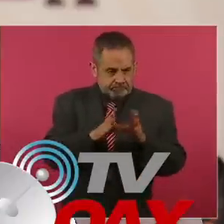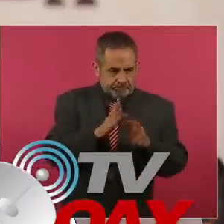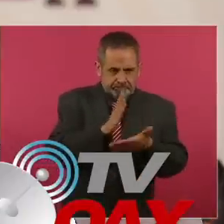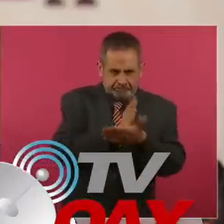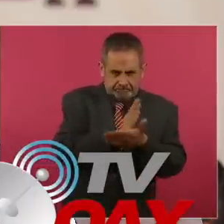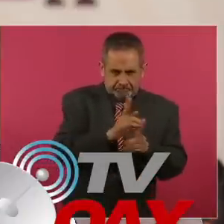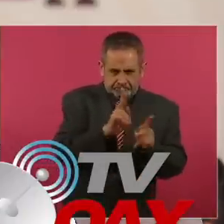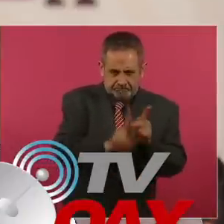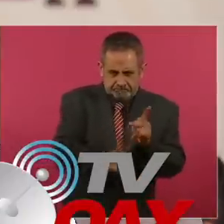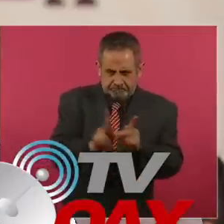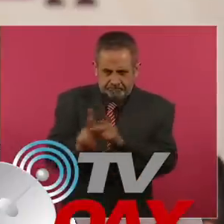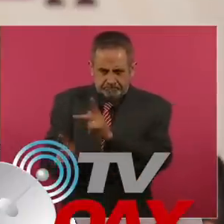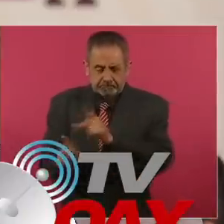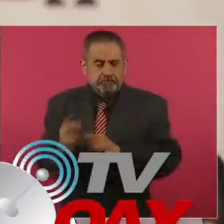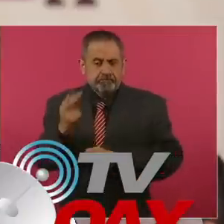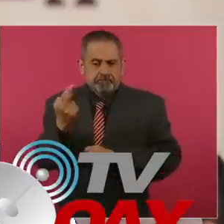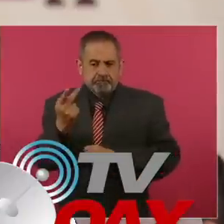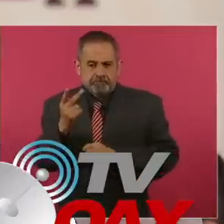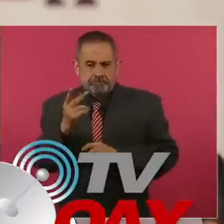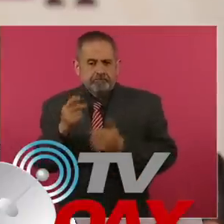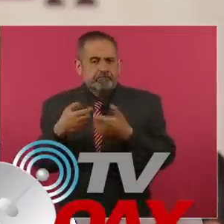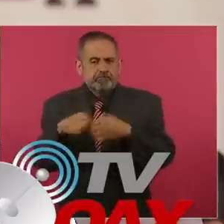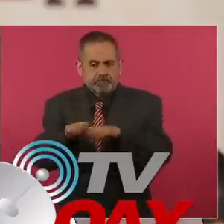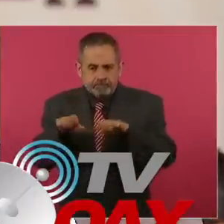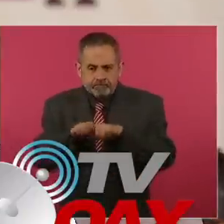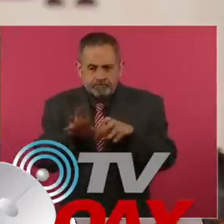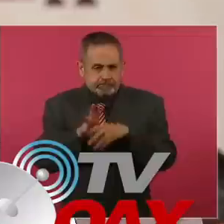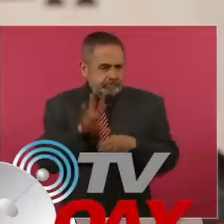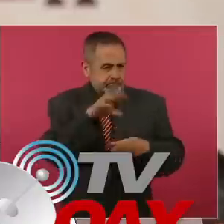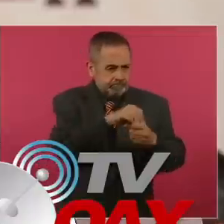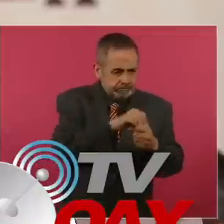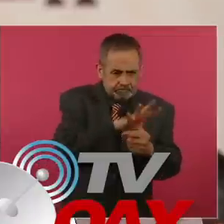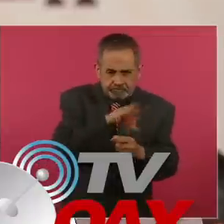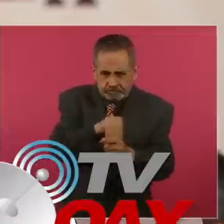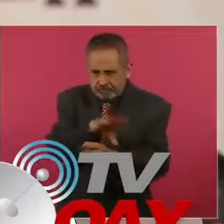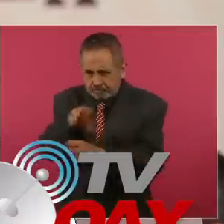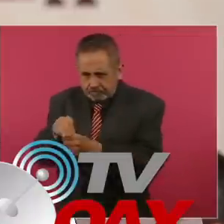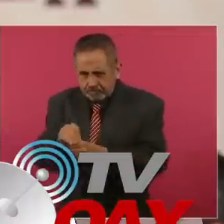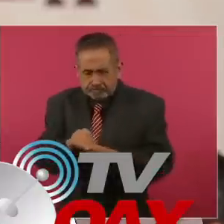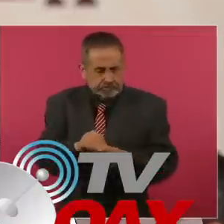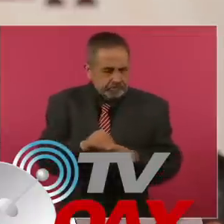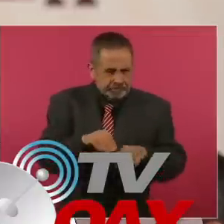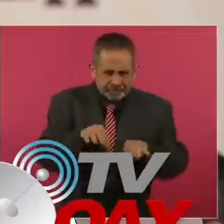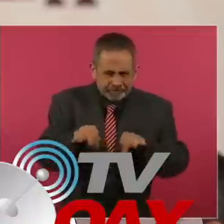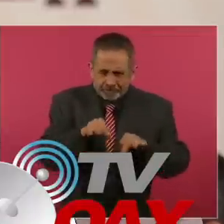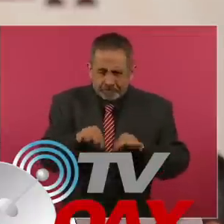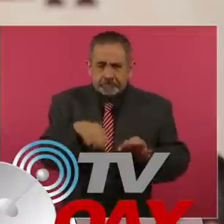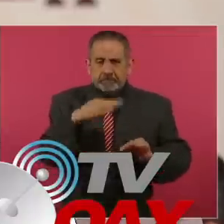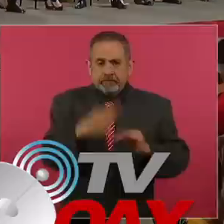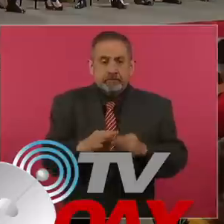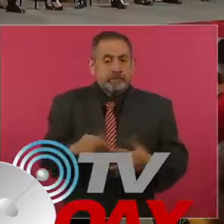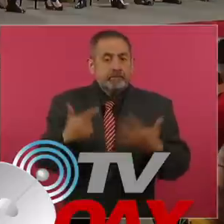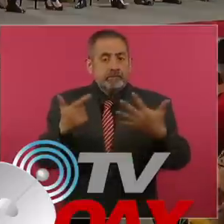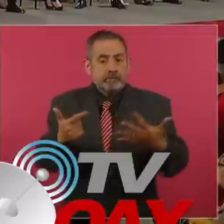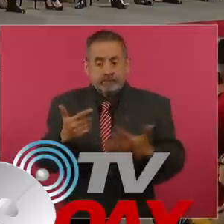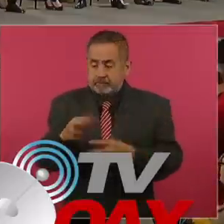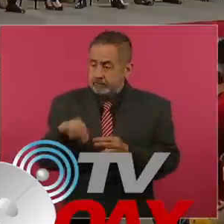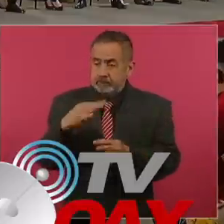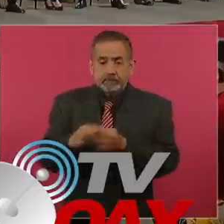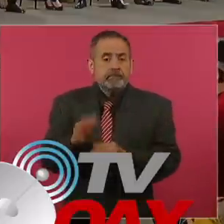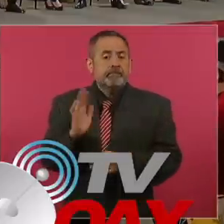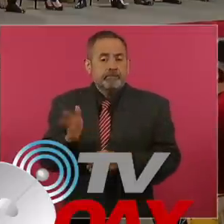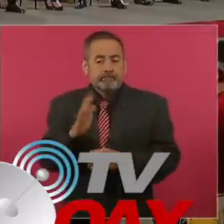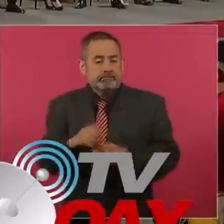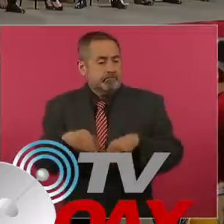en 25 frentes de trabajo. De estos, 7 ya han sido entregados a la Secretaría de Infraestructura, Comunicaciones y